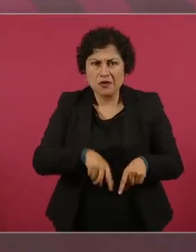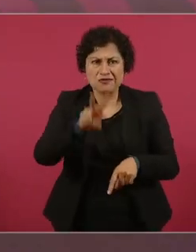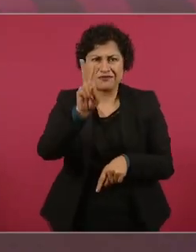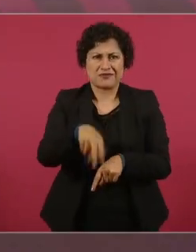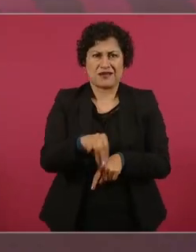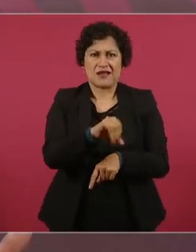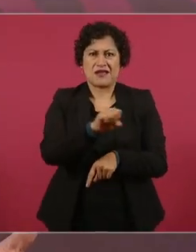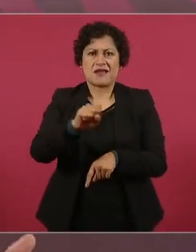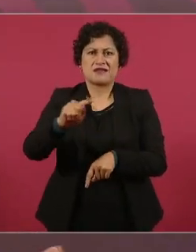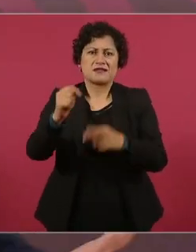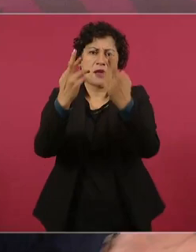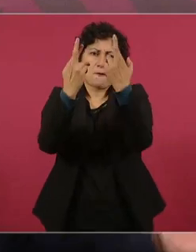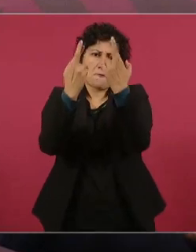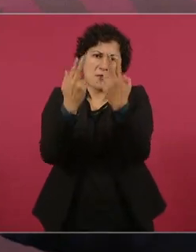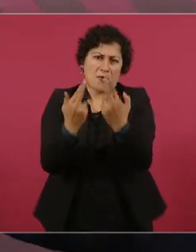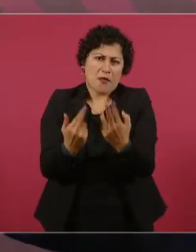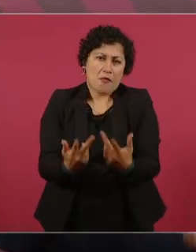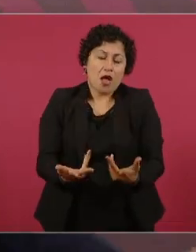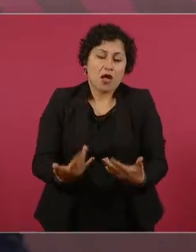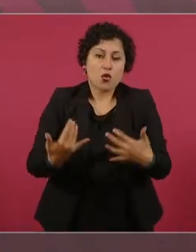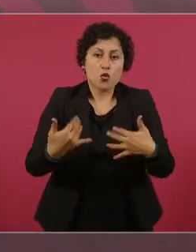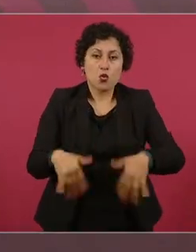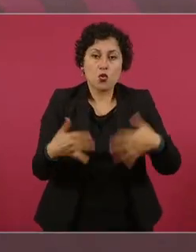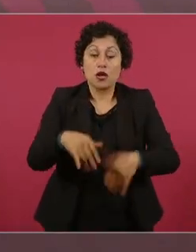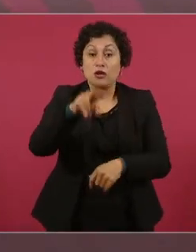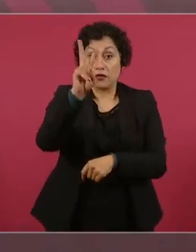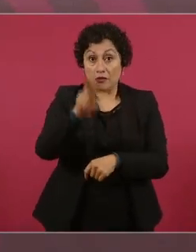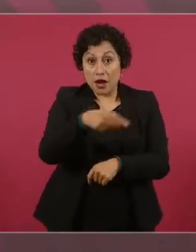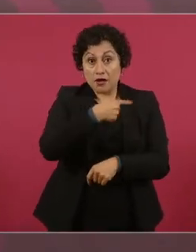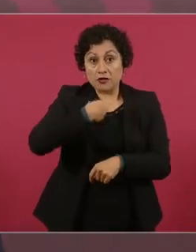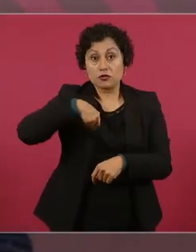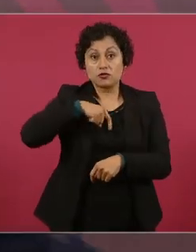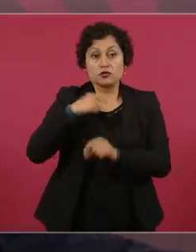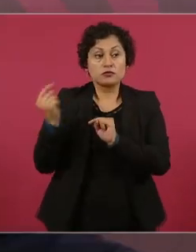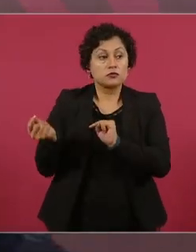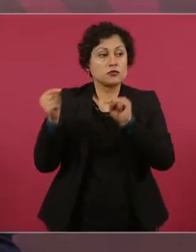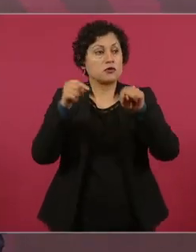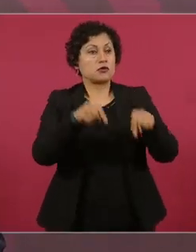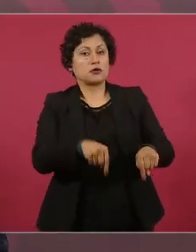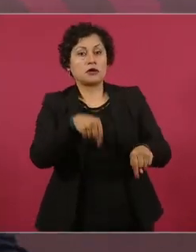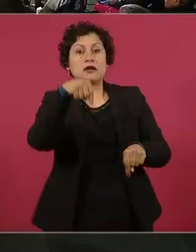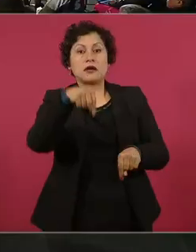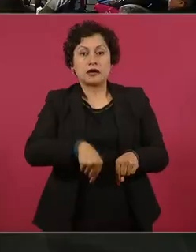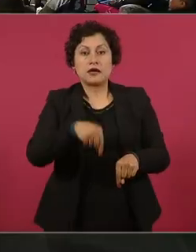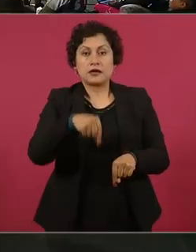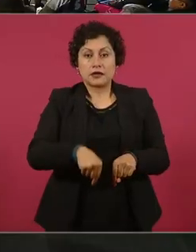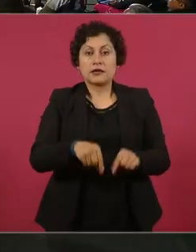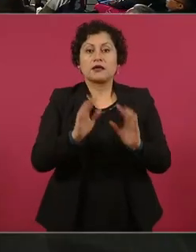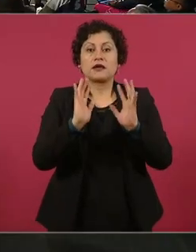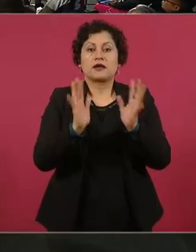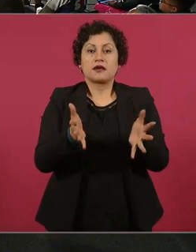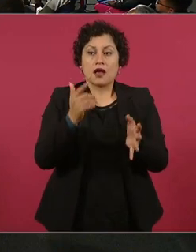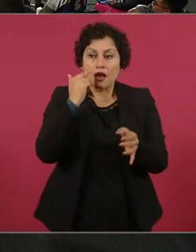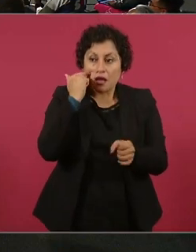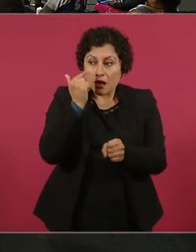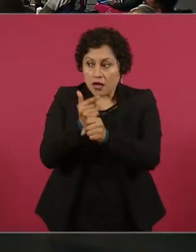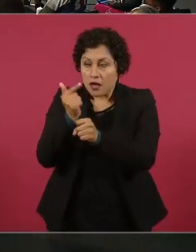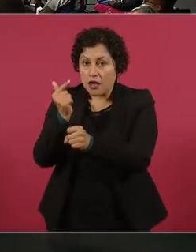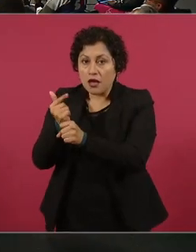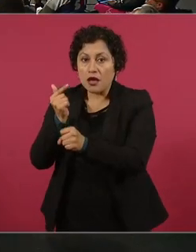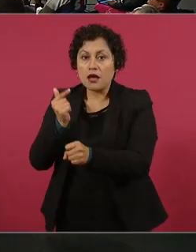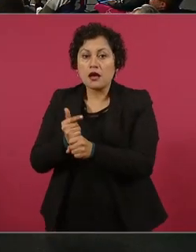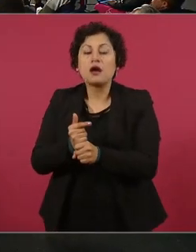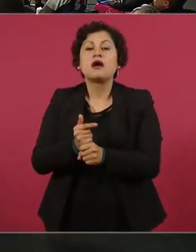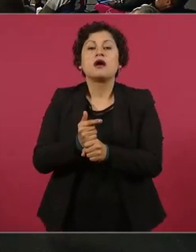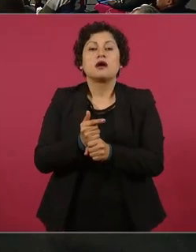¿Nos ha costado trabajo? ¿Qué no les explicas? ¿Qué encontraste? ¿Qué tanto sacada